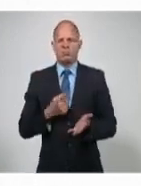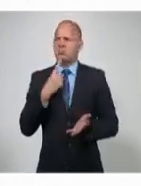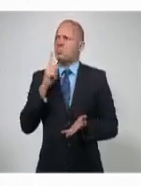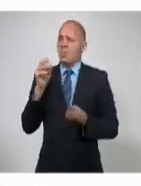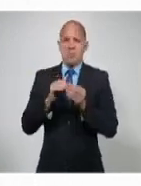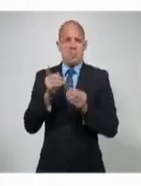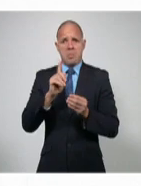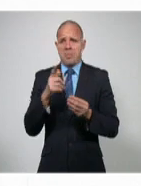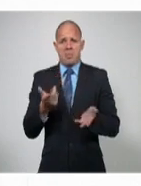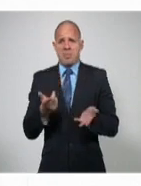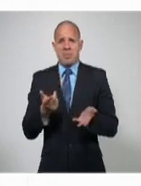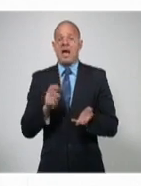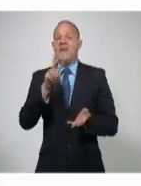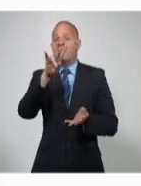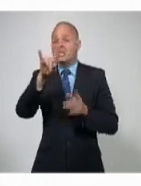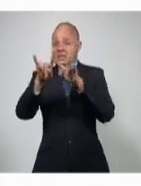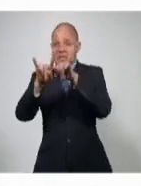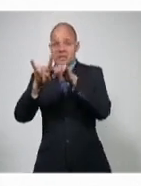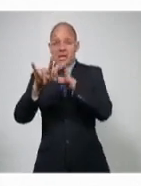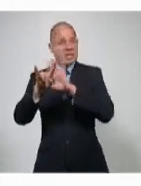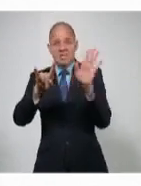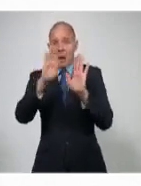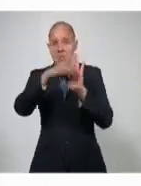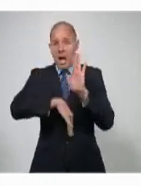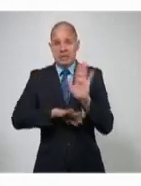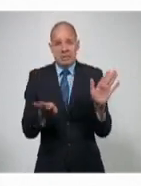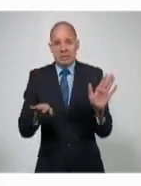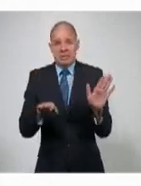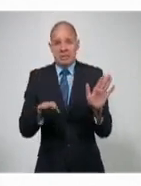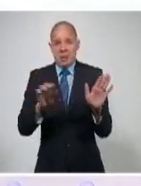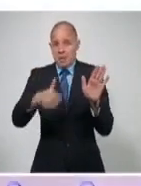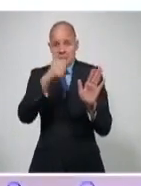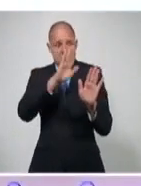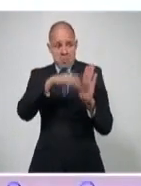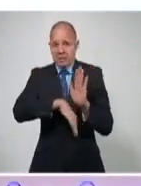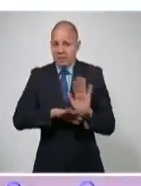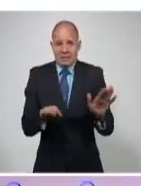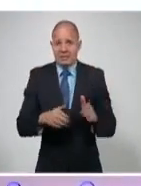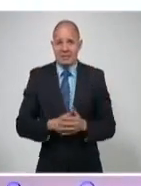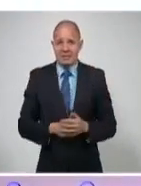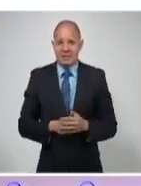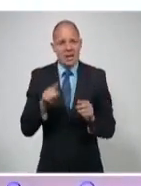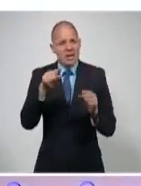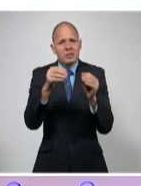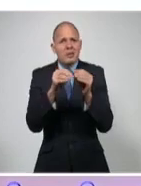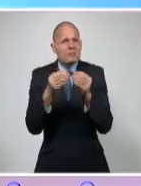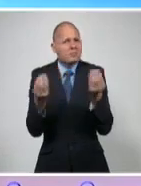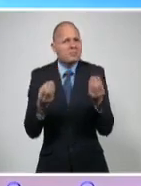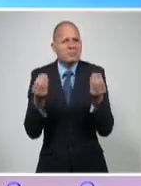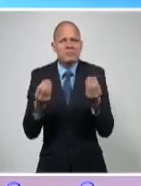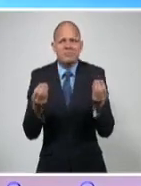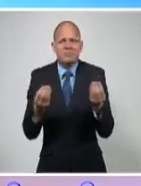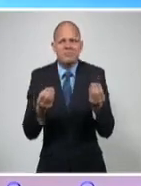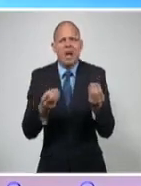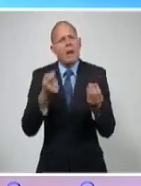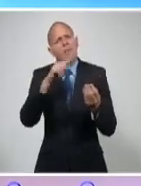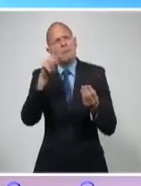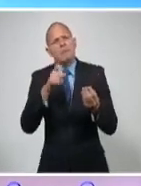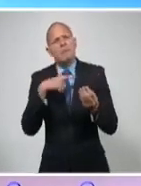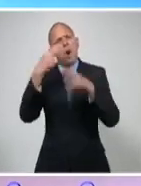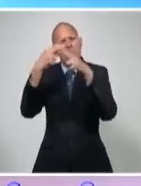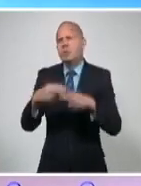unos cuantos días en la Florida. Hay algo ahí que no está cuadrando mucho. ¿Cuán seria puede ser esta lista?